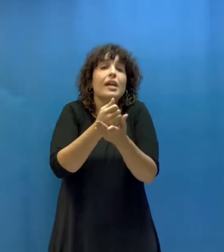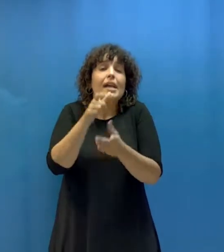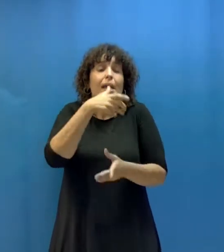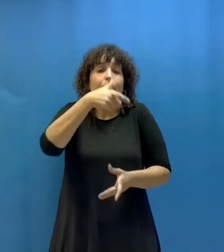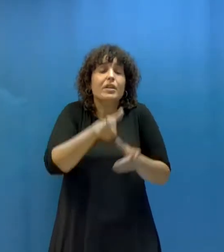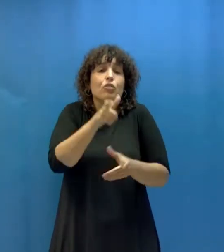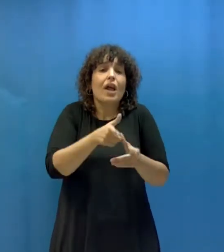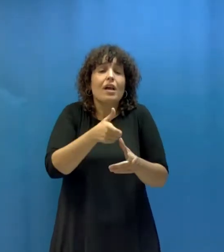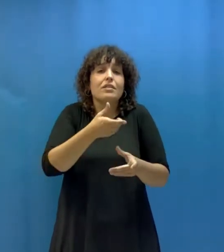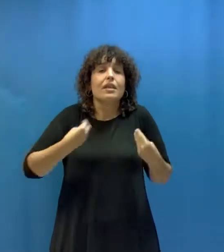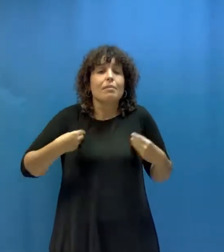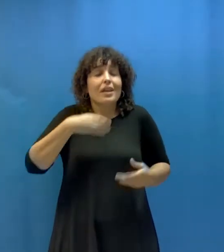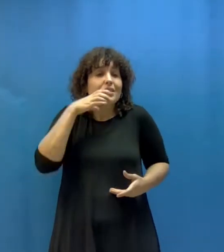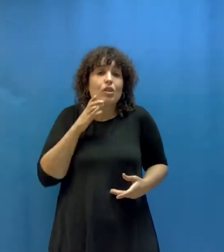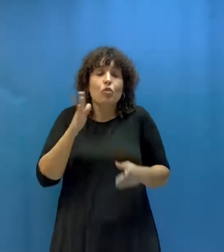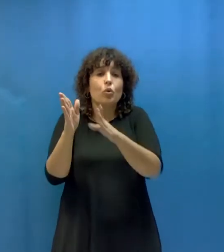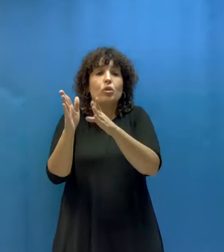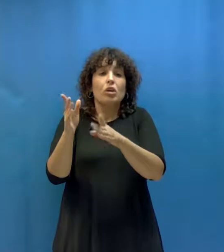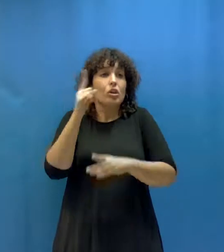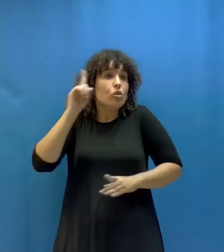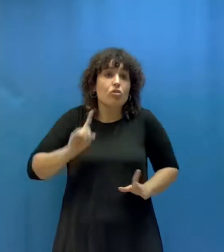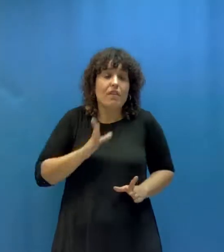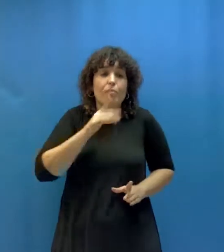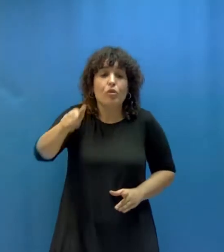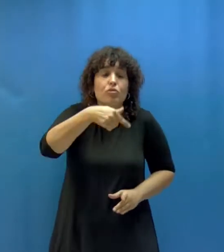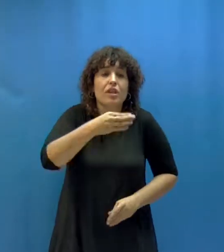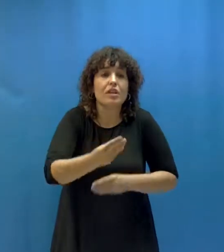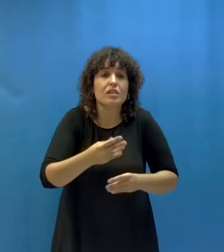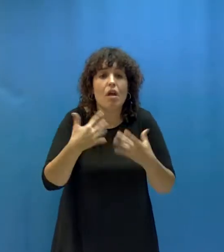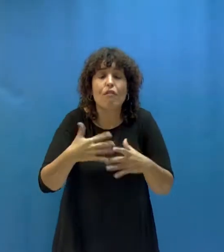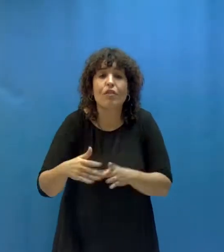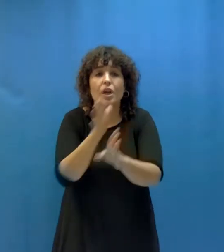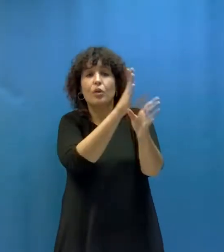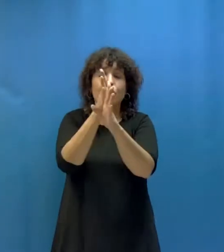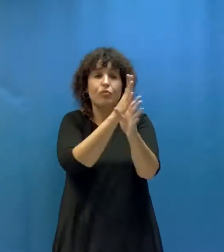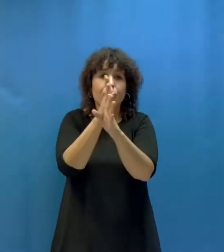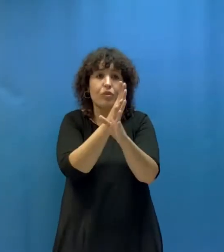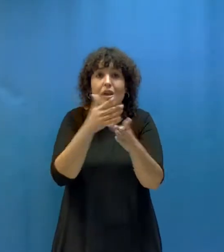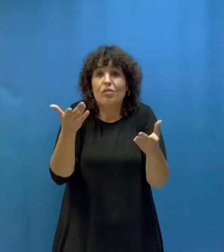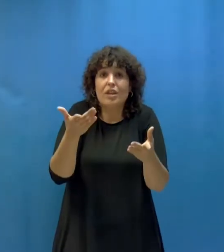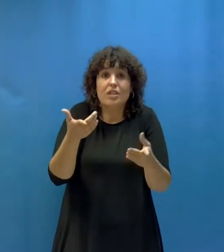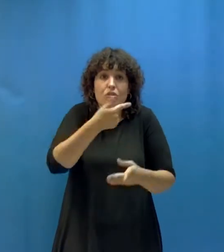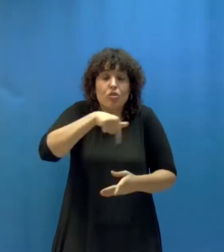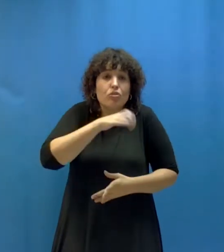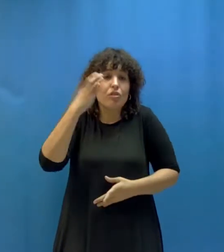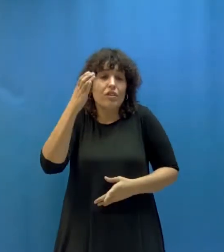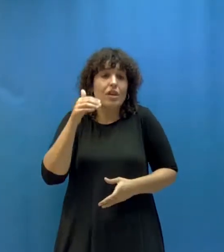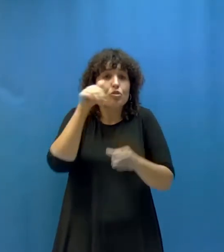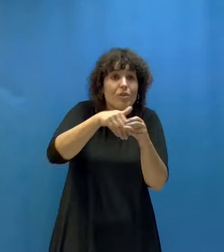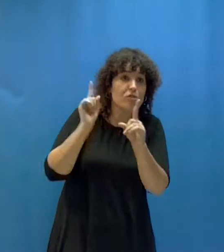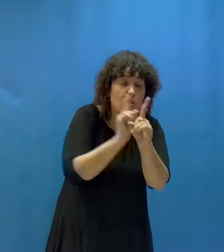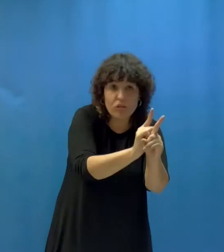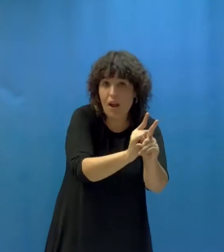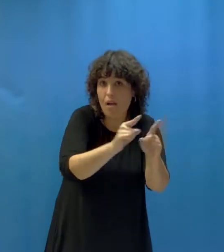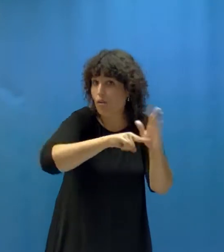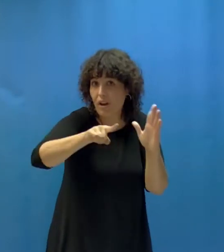el supuesto gobierno del pueblo ni siquiera habla con el pueblo, despotismo absoluto, y por ello Ciudadanos ha votado en contra y de esta ordenanza.